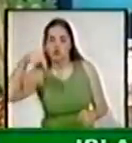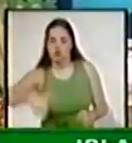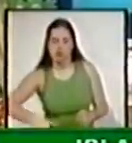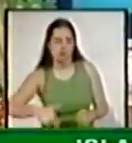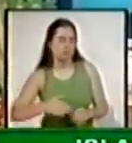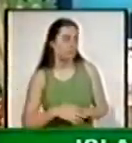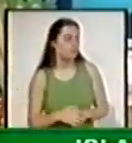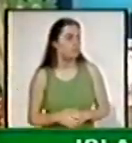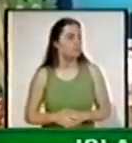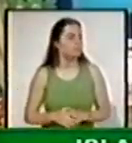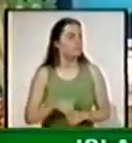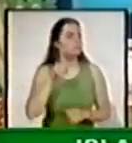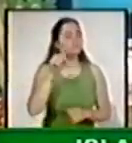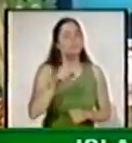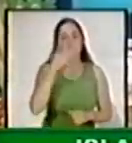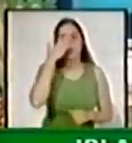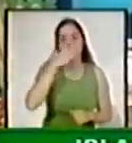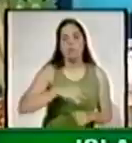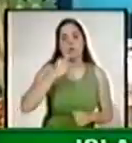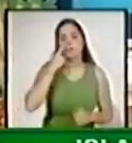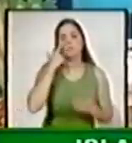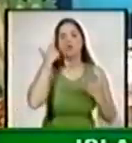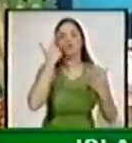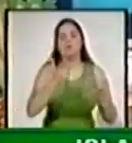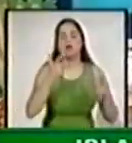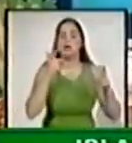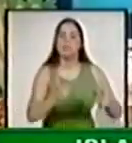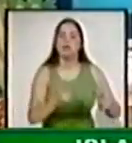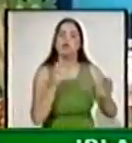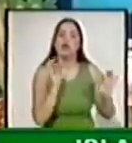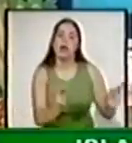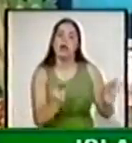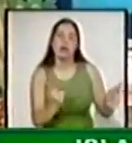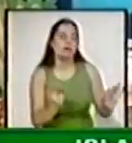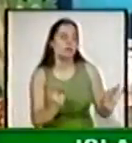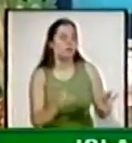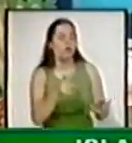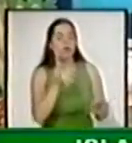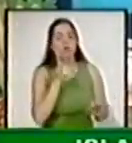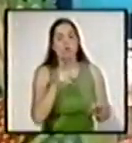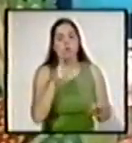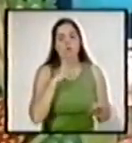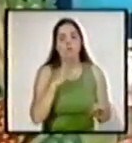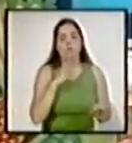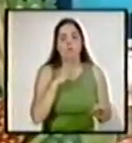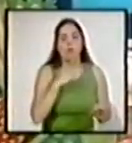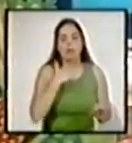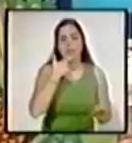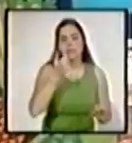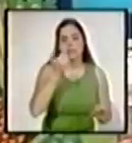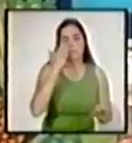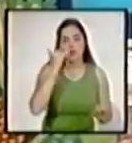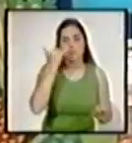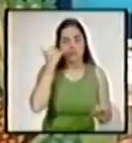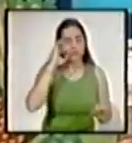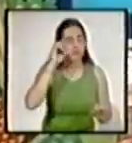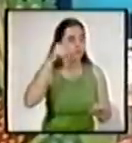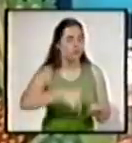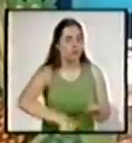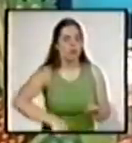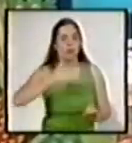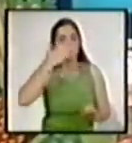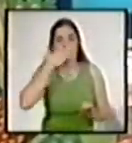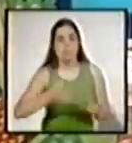dado. El bueno, vamos a mostrar el plato terminado, les parece bien. Le falta el zamballón, Lupita. Se lo vamos a colocar después,